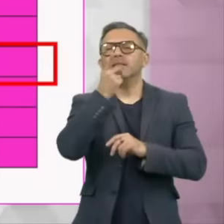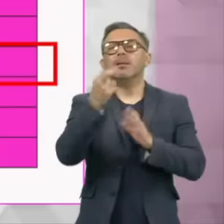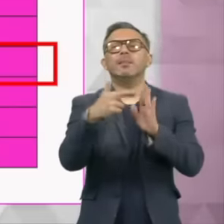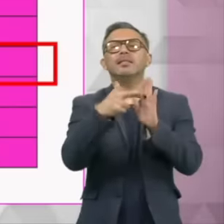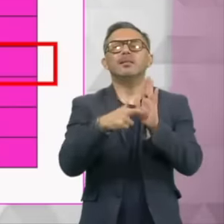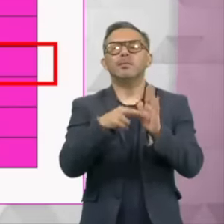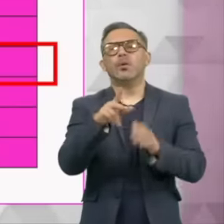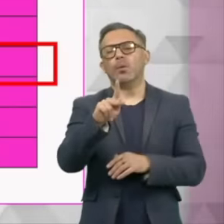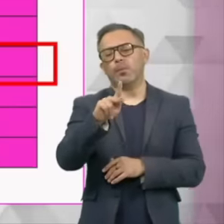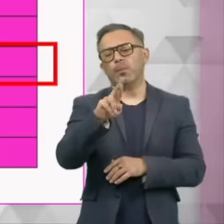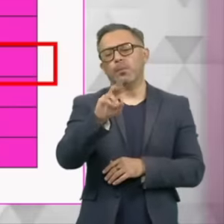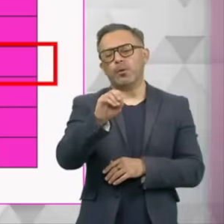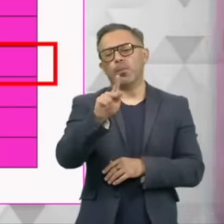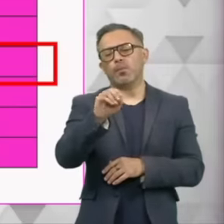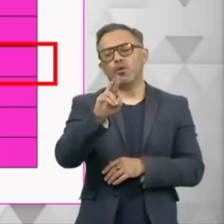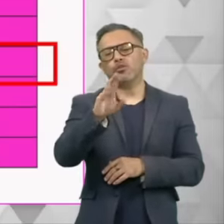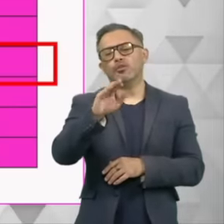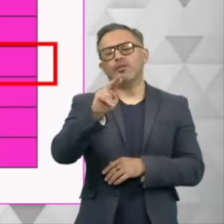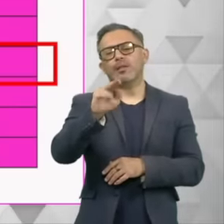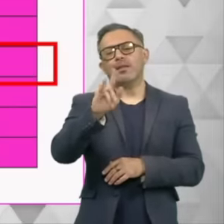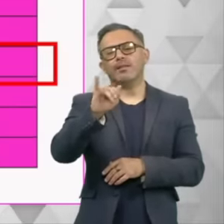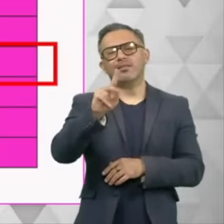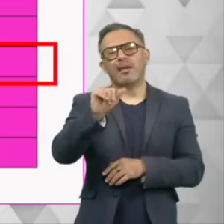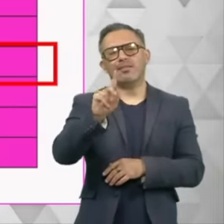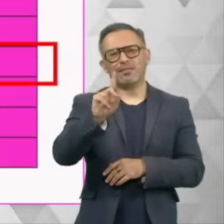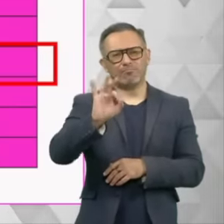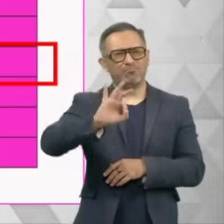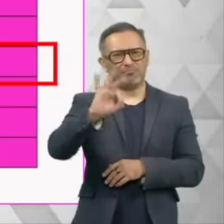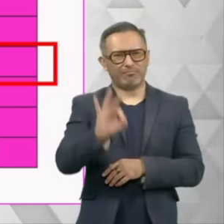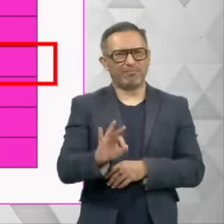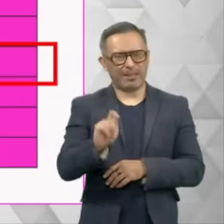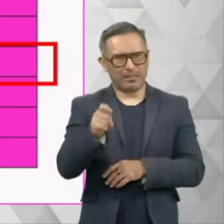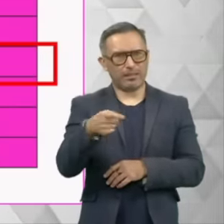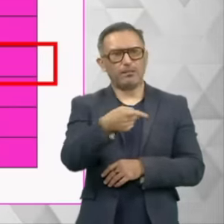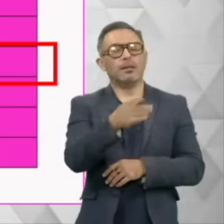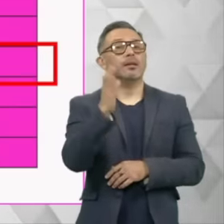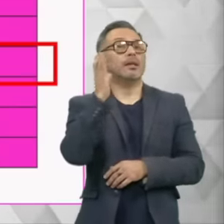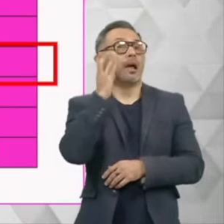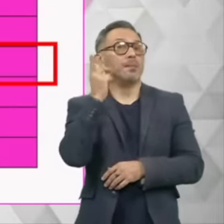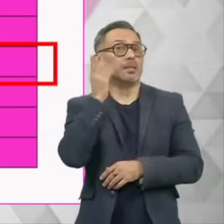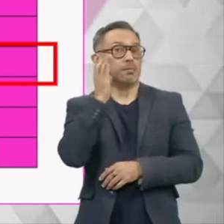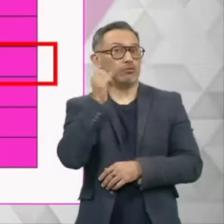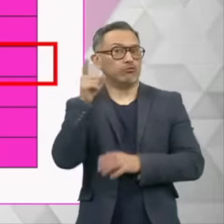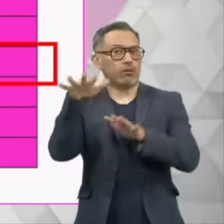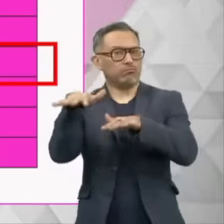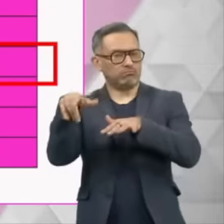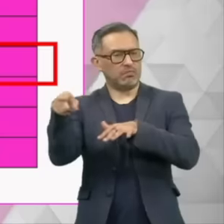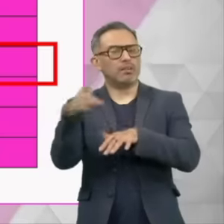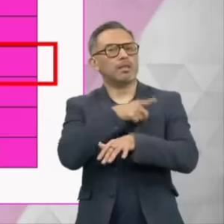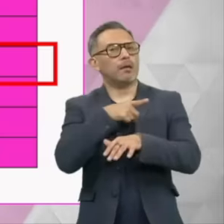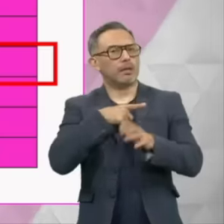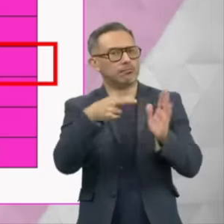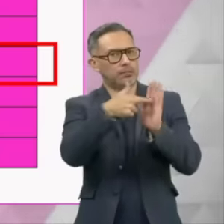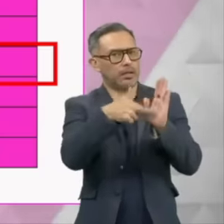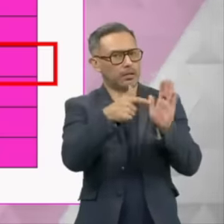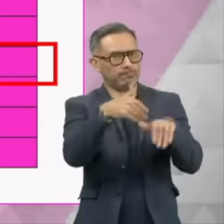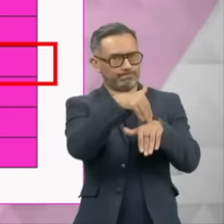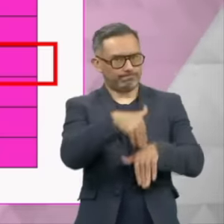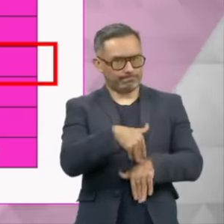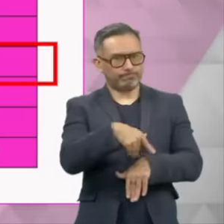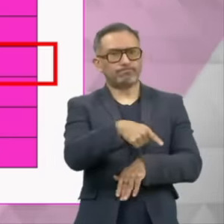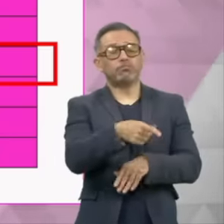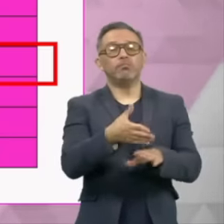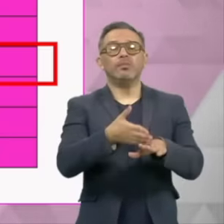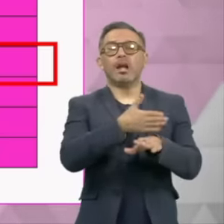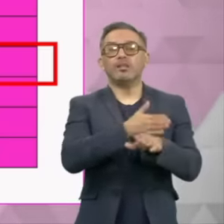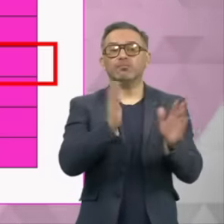la configuración del órgano legislativo debe apegarse a la votación que cada opción política obtuvo efectivamente